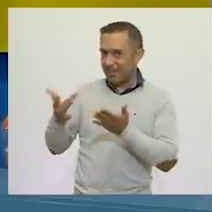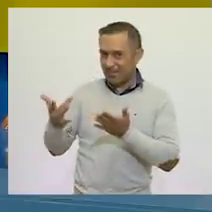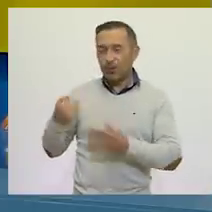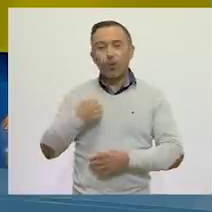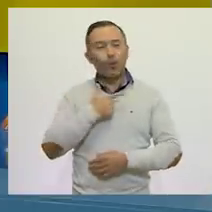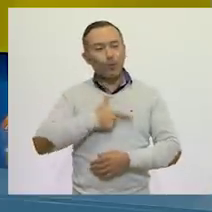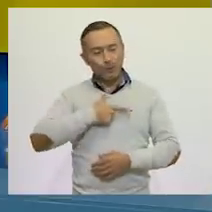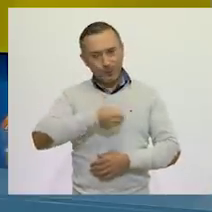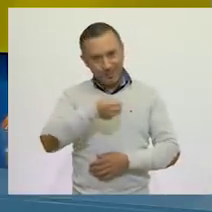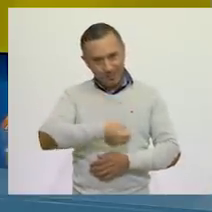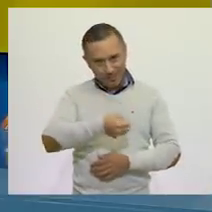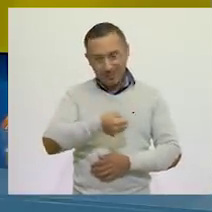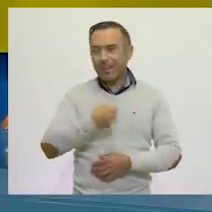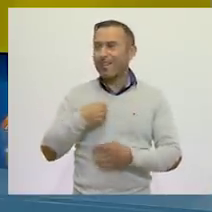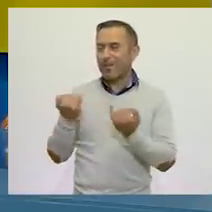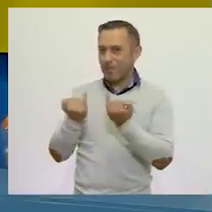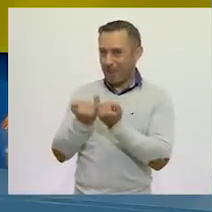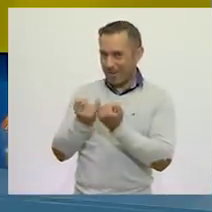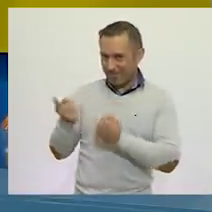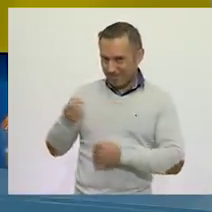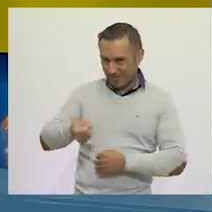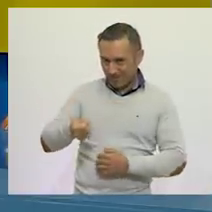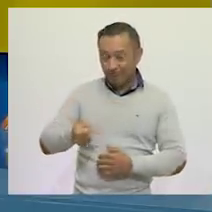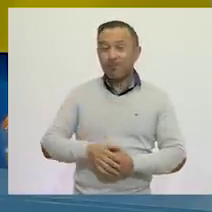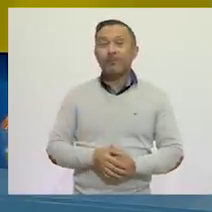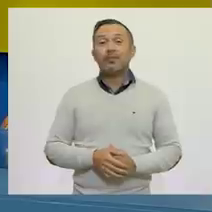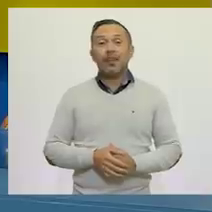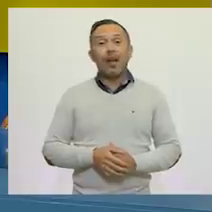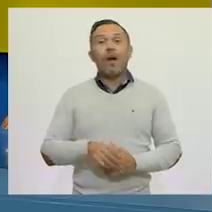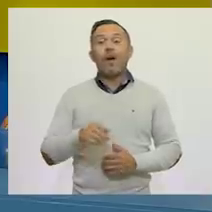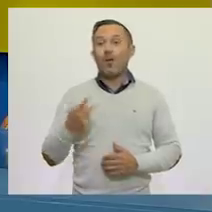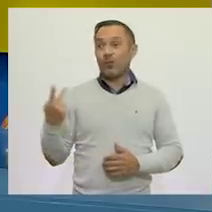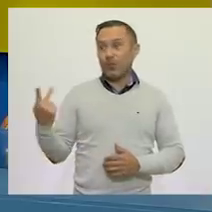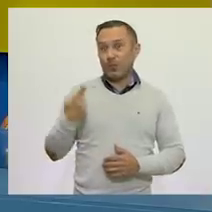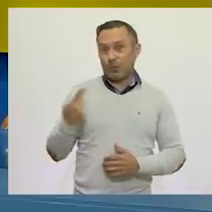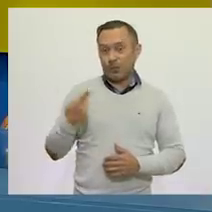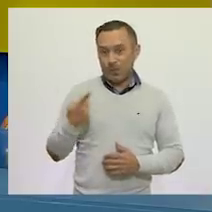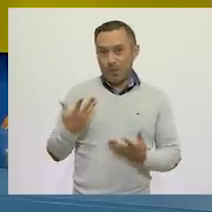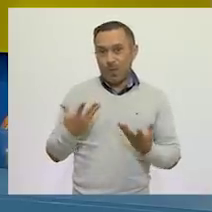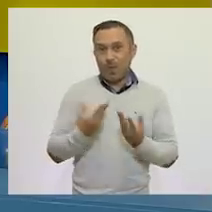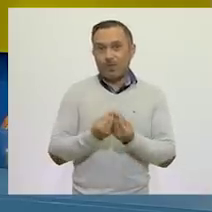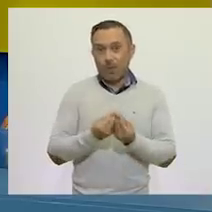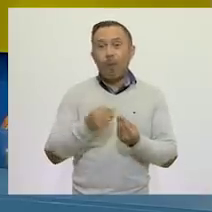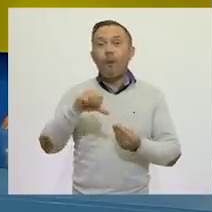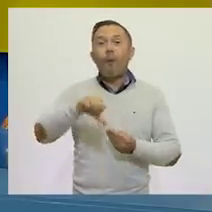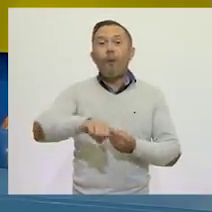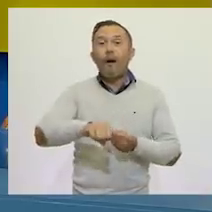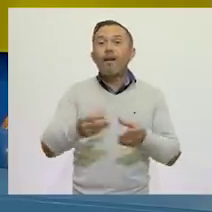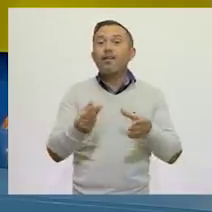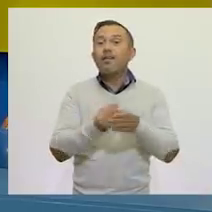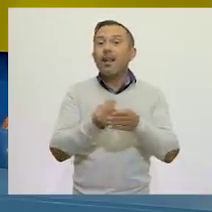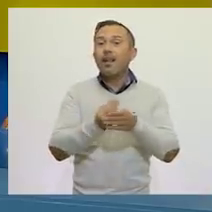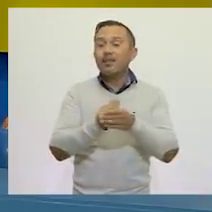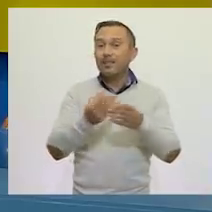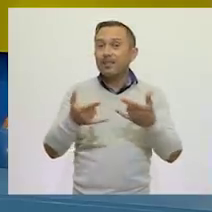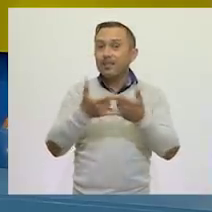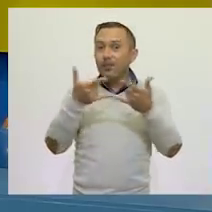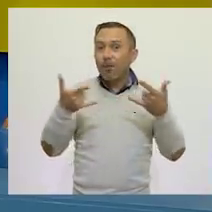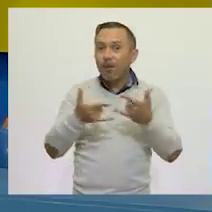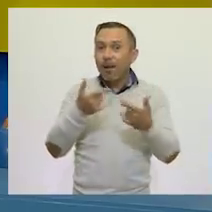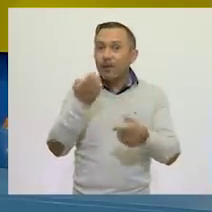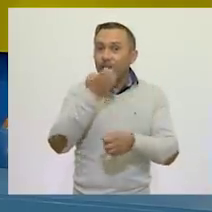saludarte. Igualmente, maestra. Vamos a tener el gusto de estar con ustedes en esta clase de historia de cuarto grado. ¿Están